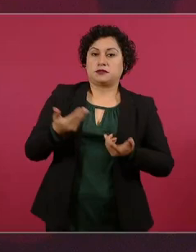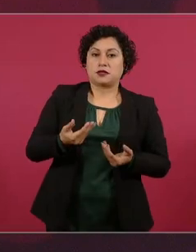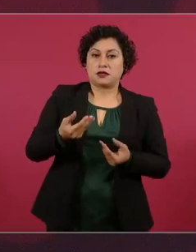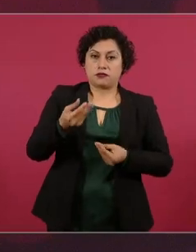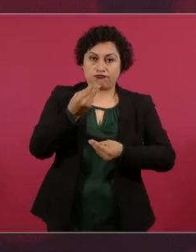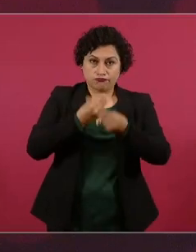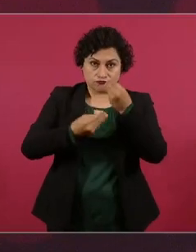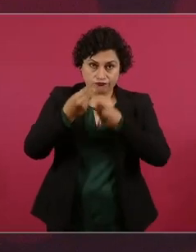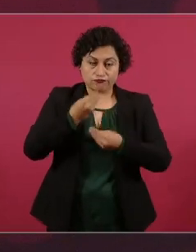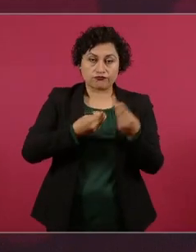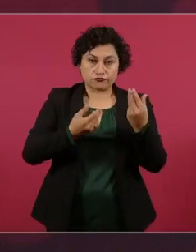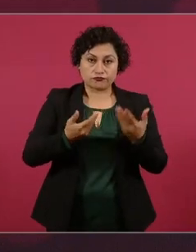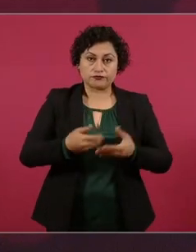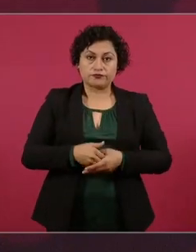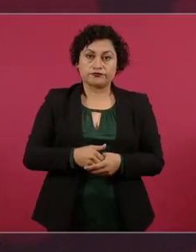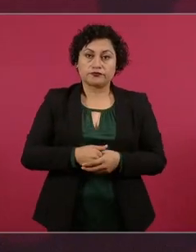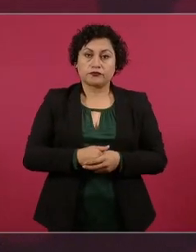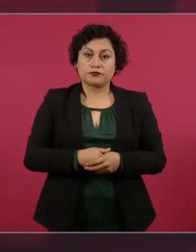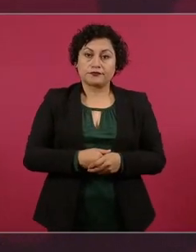que